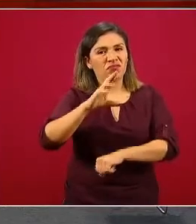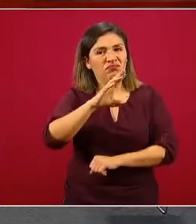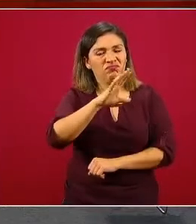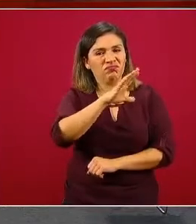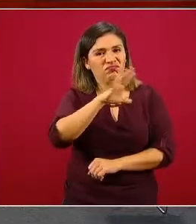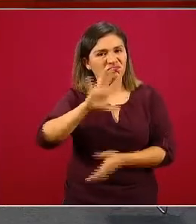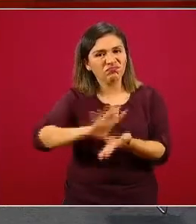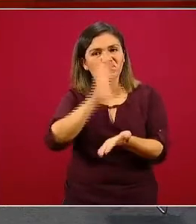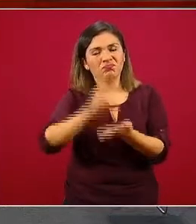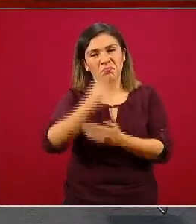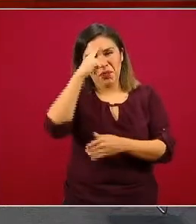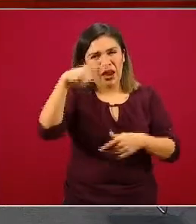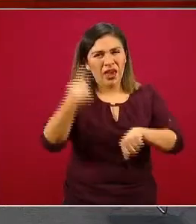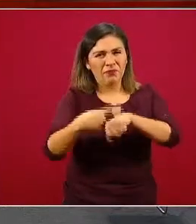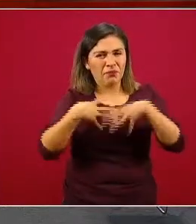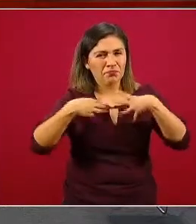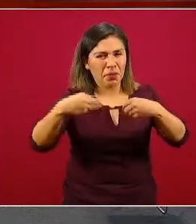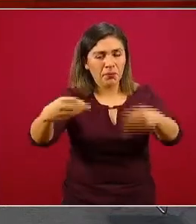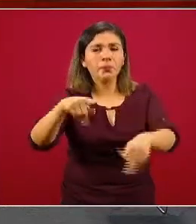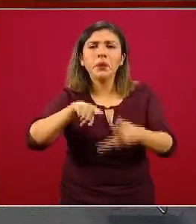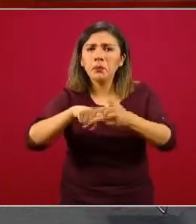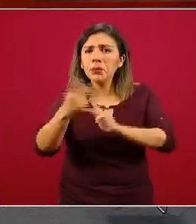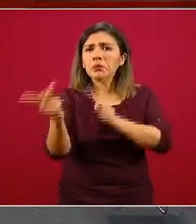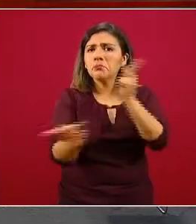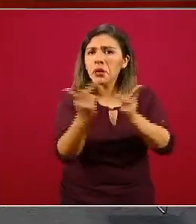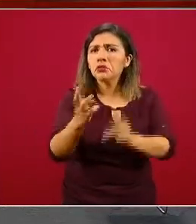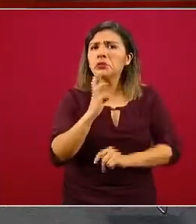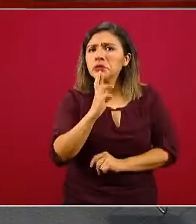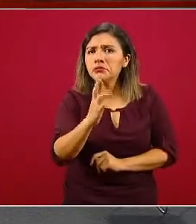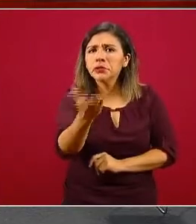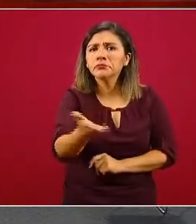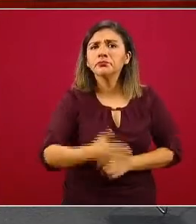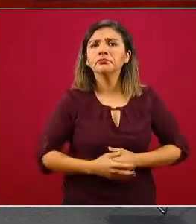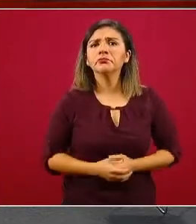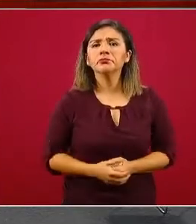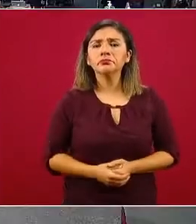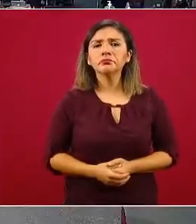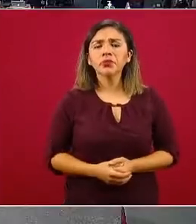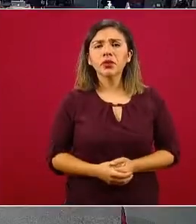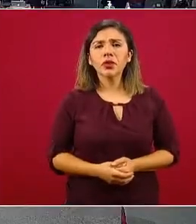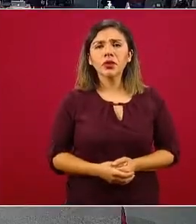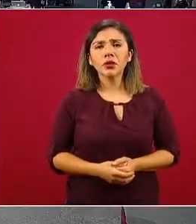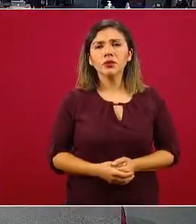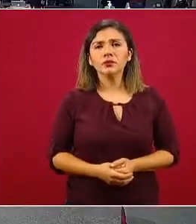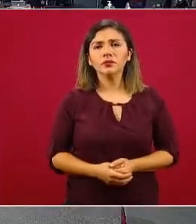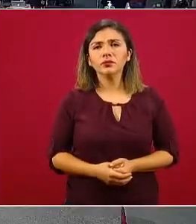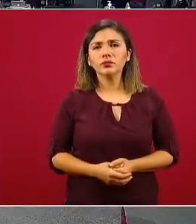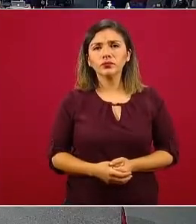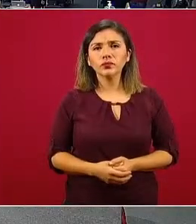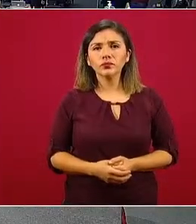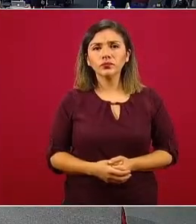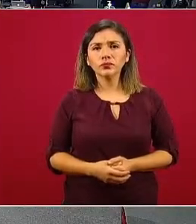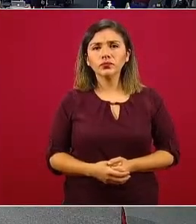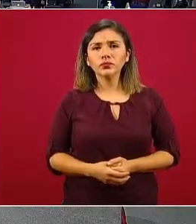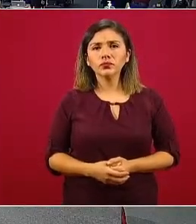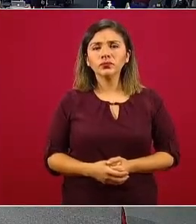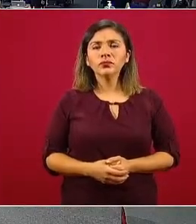Vamos a abrir a preguntas y respuestas. Usted y Allá atrás, la